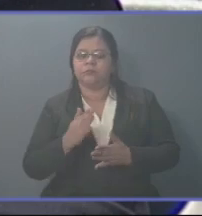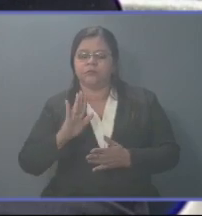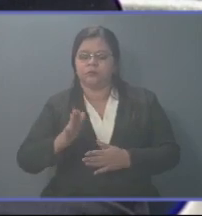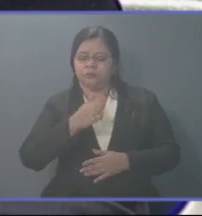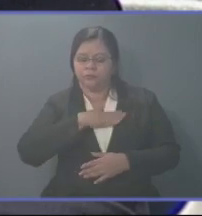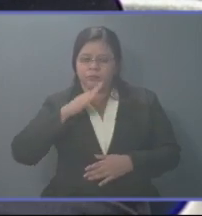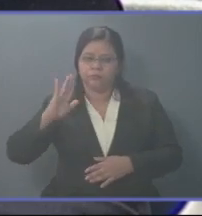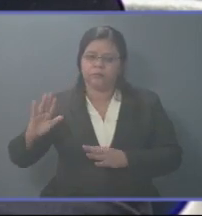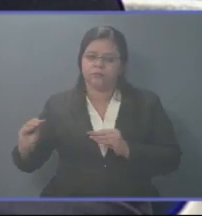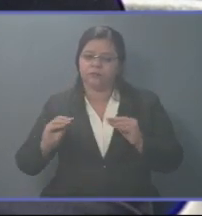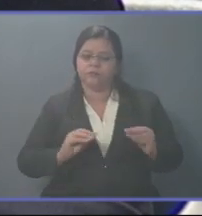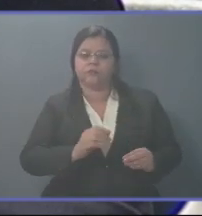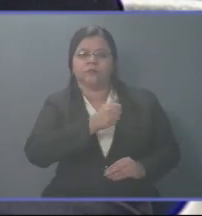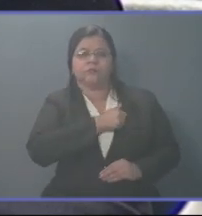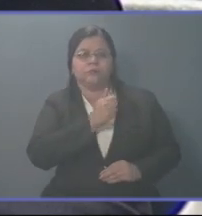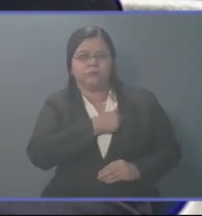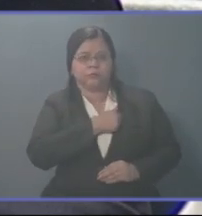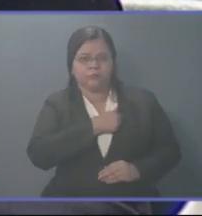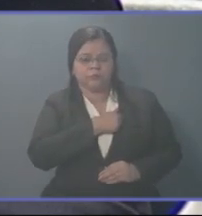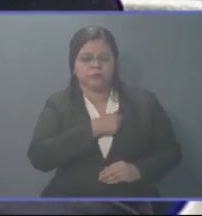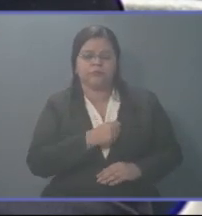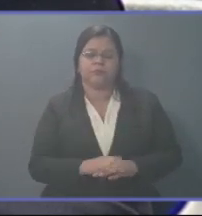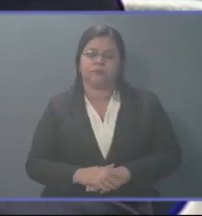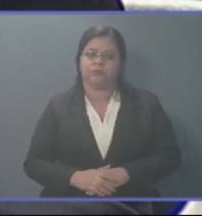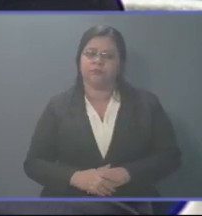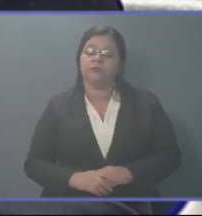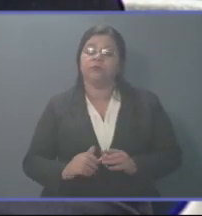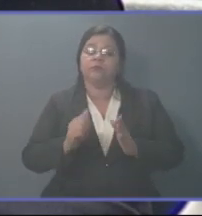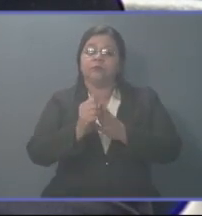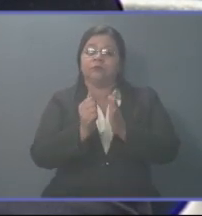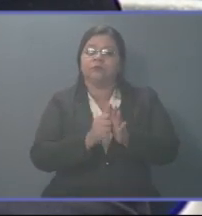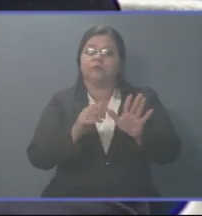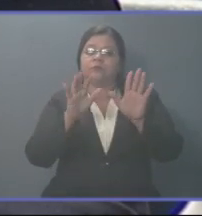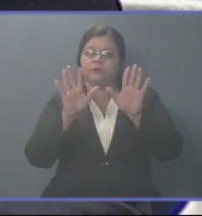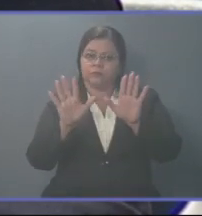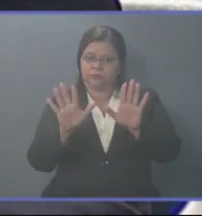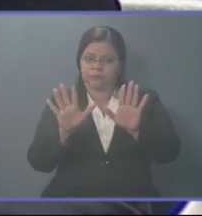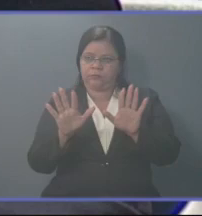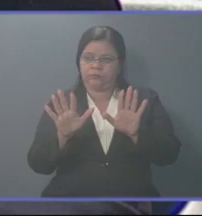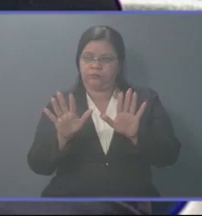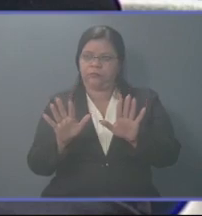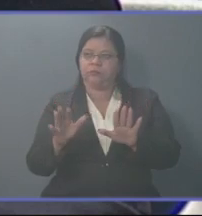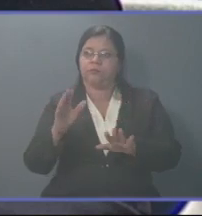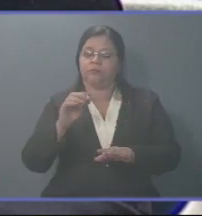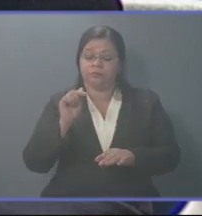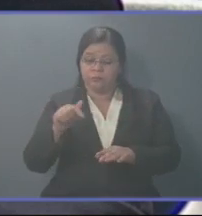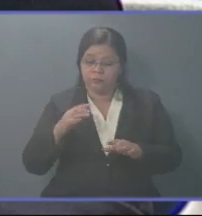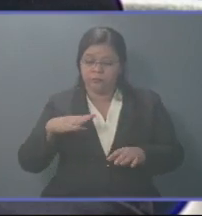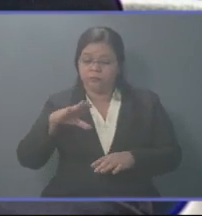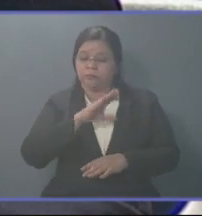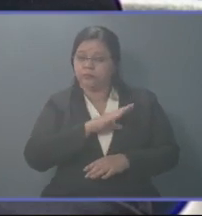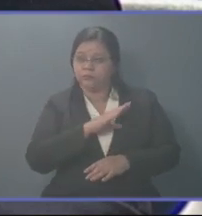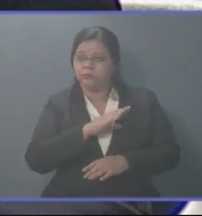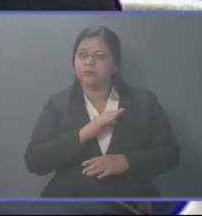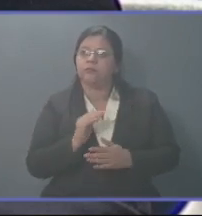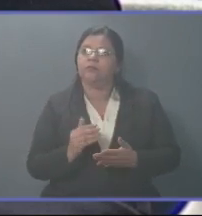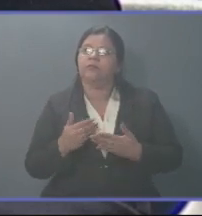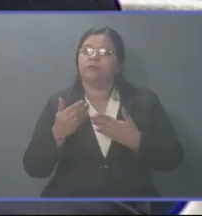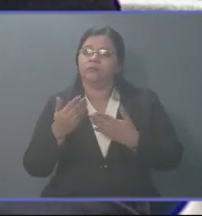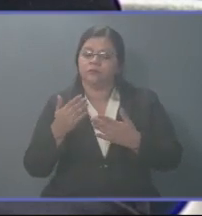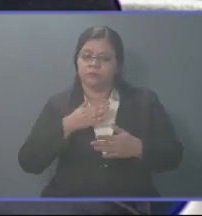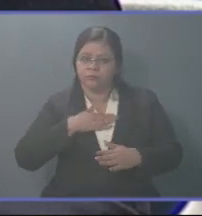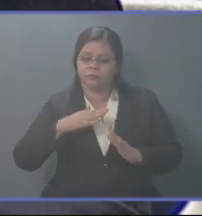responsabilidades. Dirección ejecutiva. Artículo 10. El CONREPARA contará con una